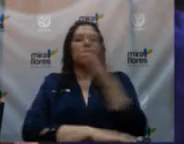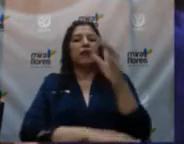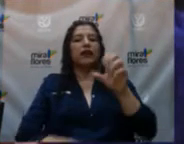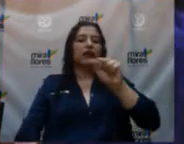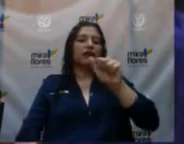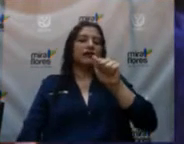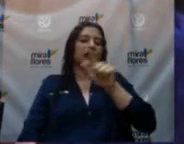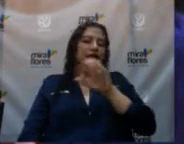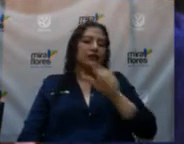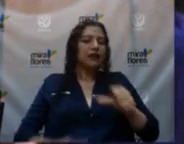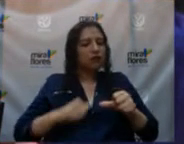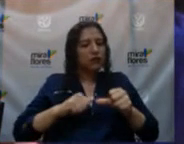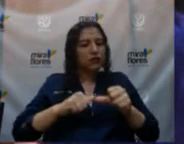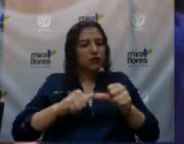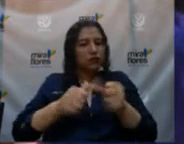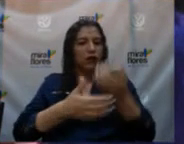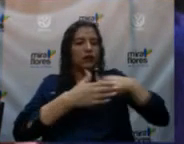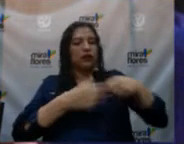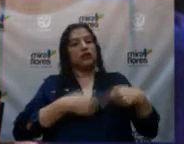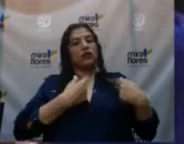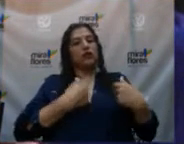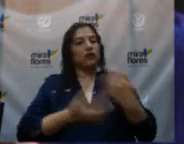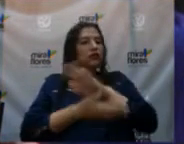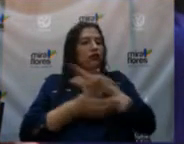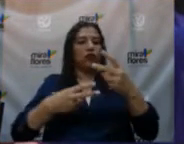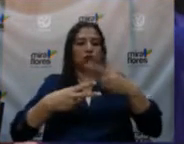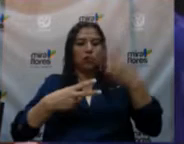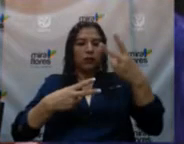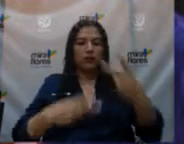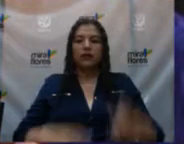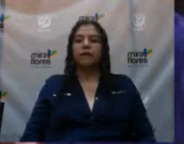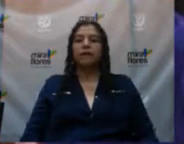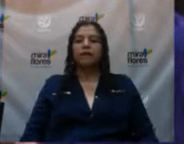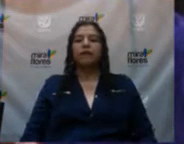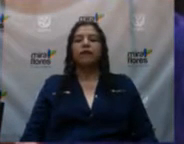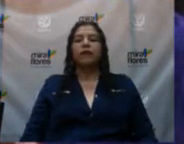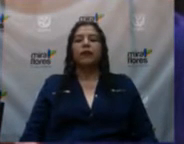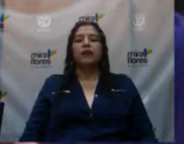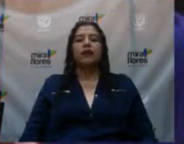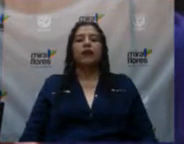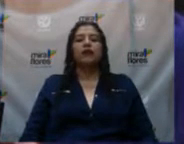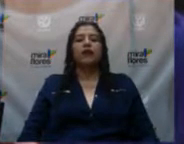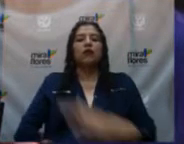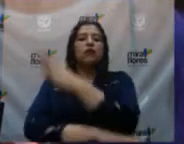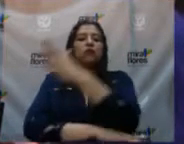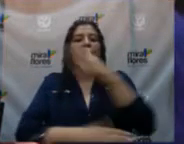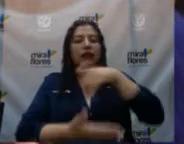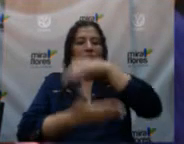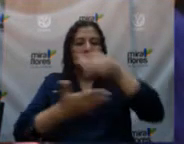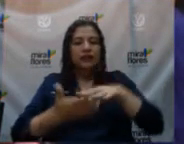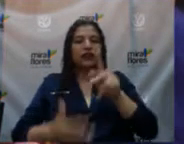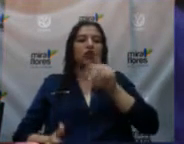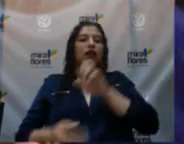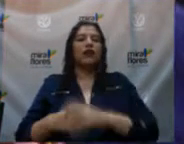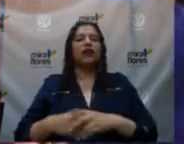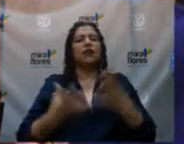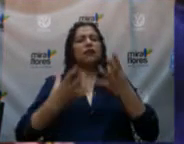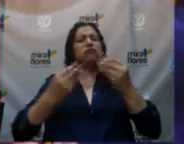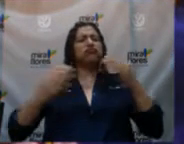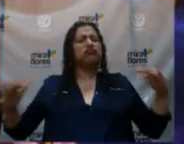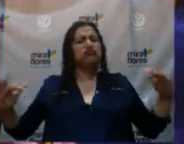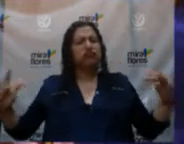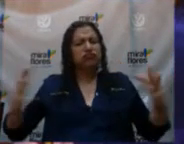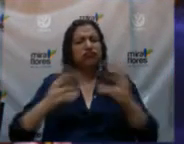mantiene vivo en los corazones de los vecinos, de un concurrido Parque Central, un Parque Kennedy que es visitado por